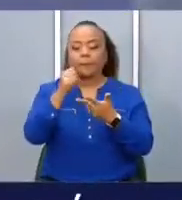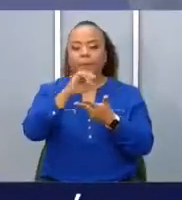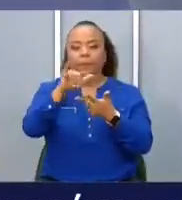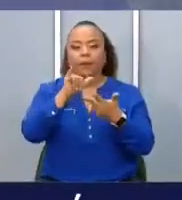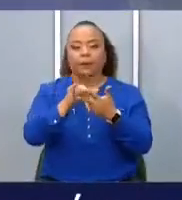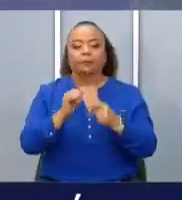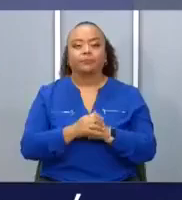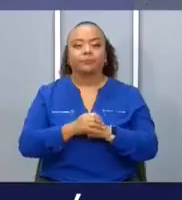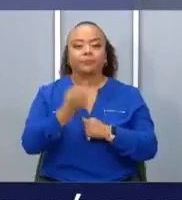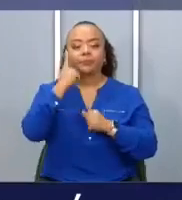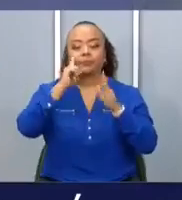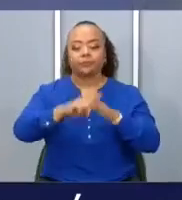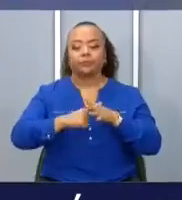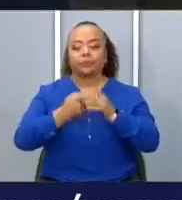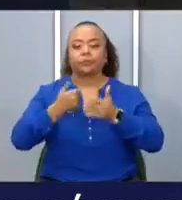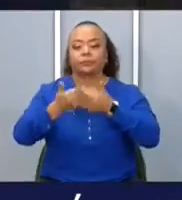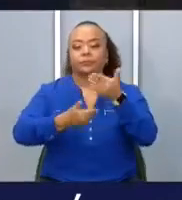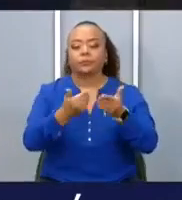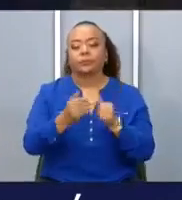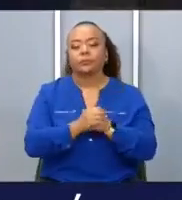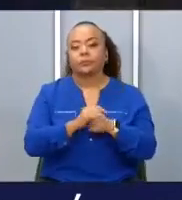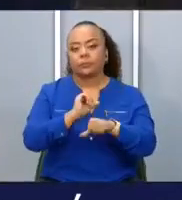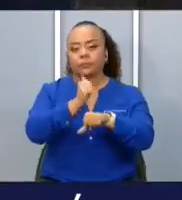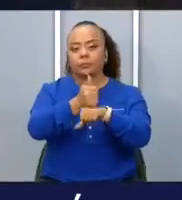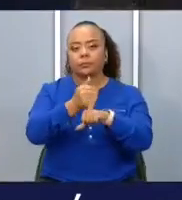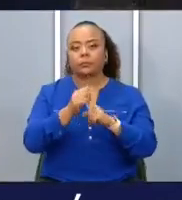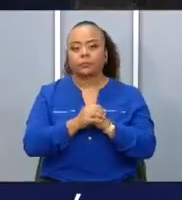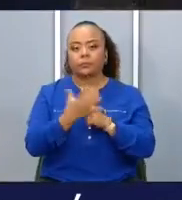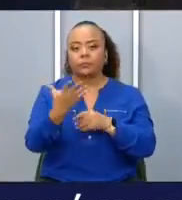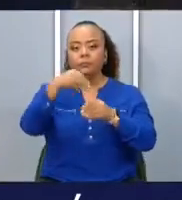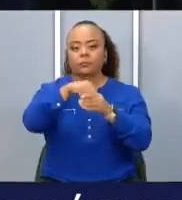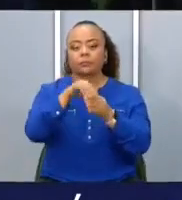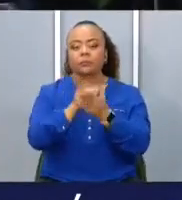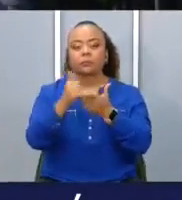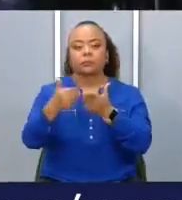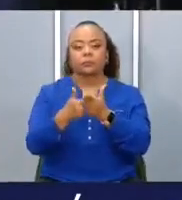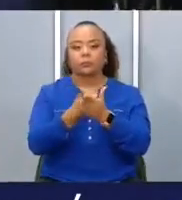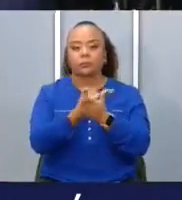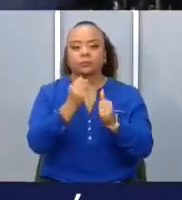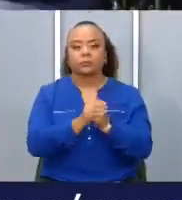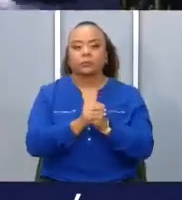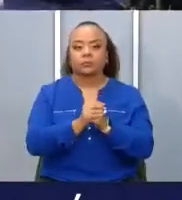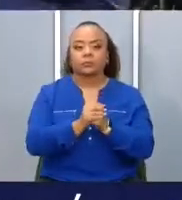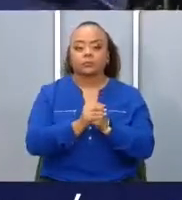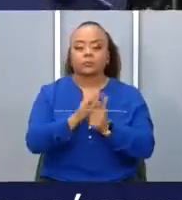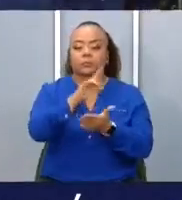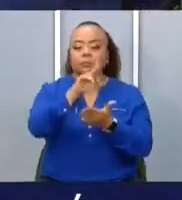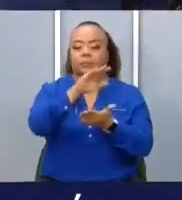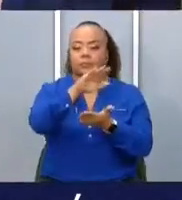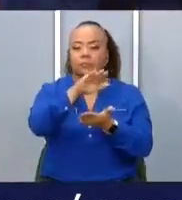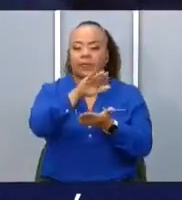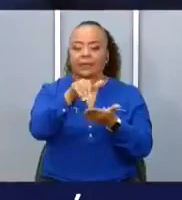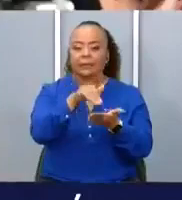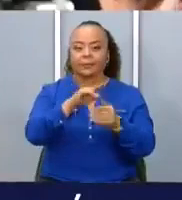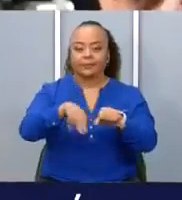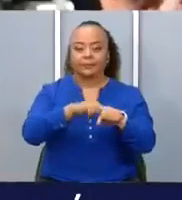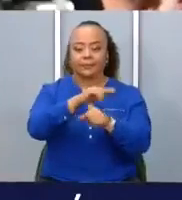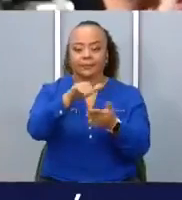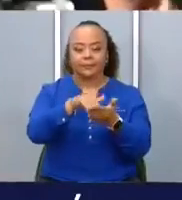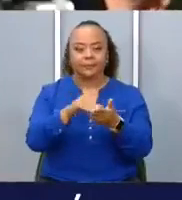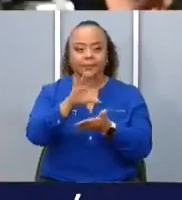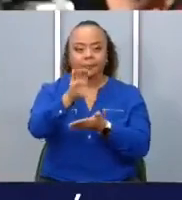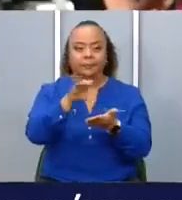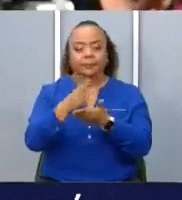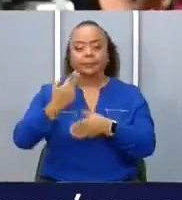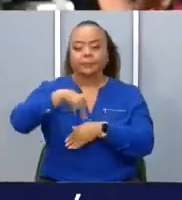de San José para iniciar el proceso que determinará qué incluirá este nuevo atractivo natural en el centro de la capital vamos a